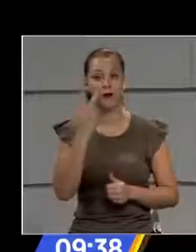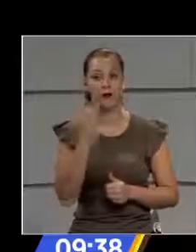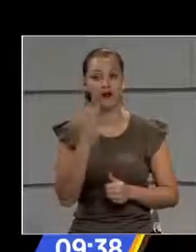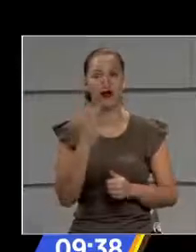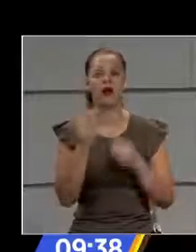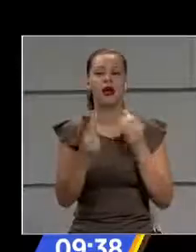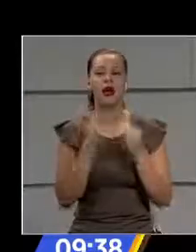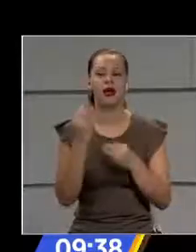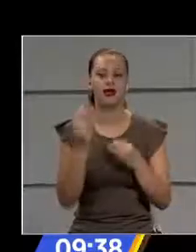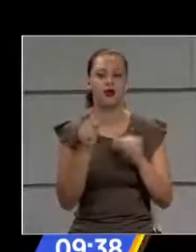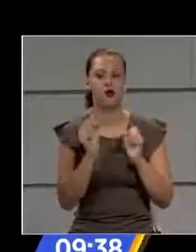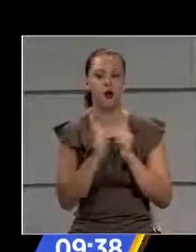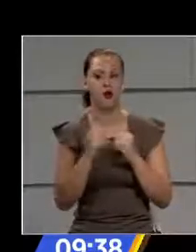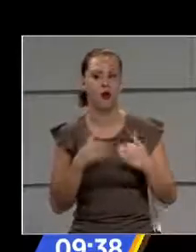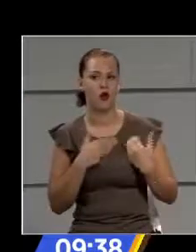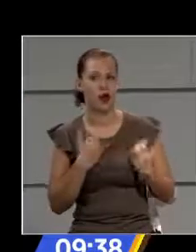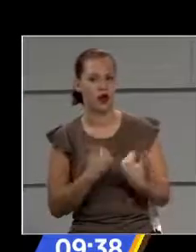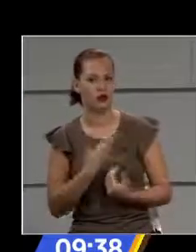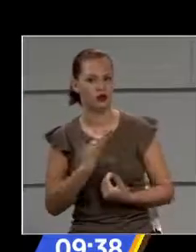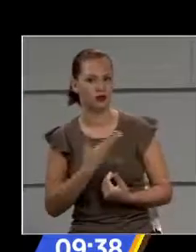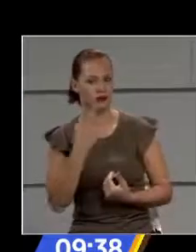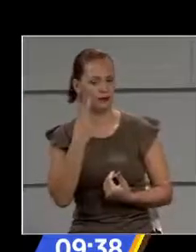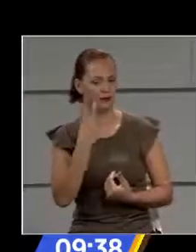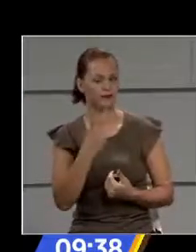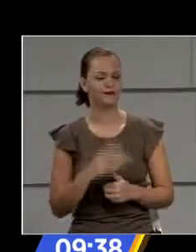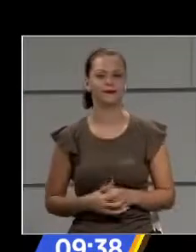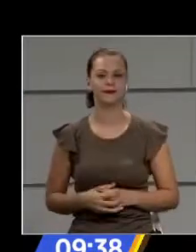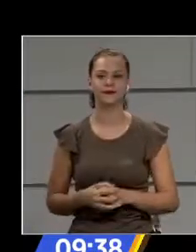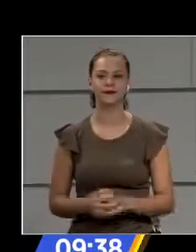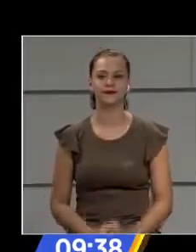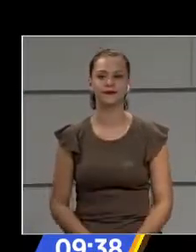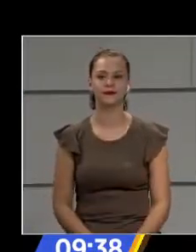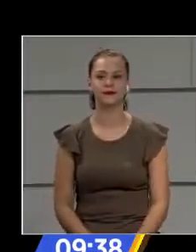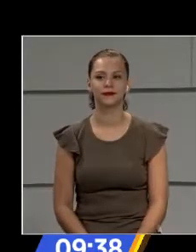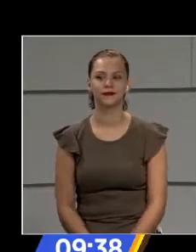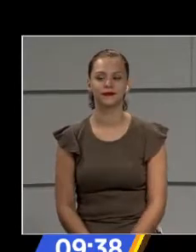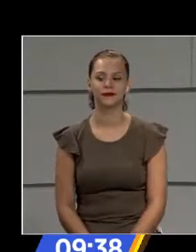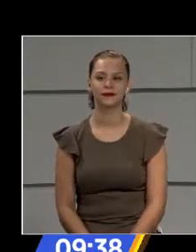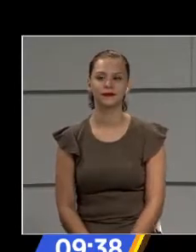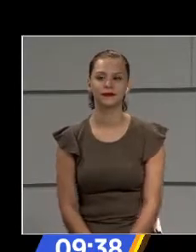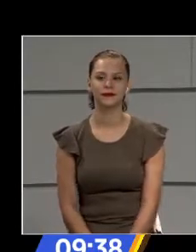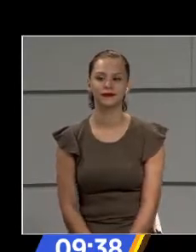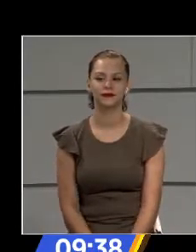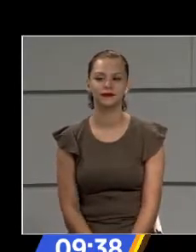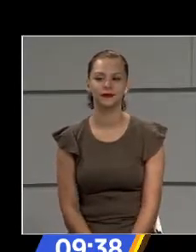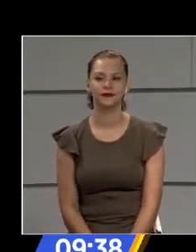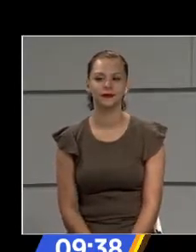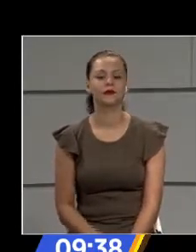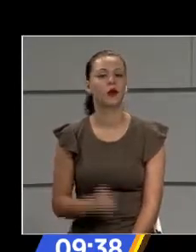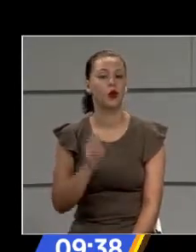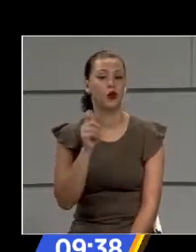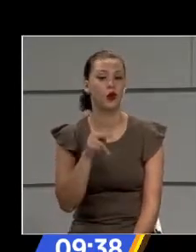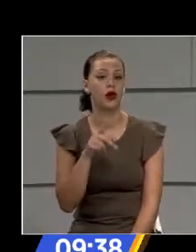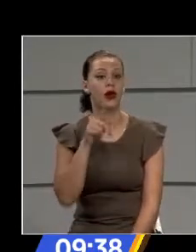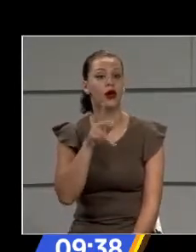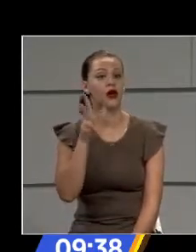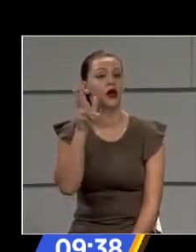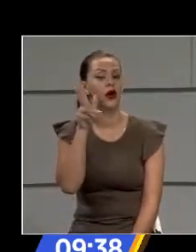hacemos en este, con este órgano, ¿de acuerdo? ¿Okay? Vamos a ingresar desde el corazón. Ok.